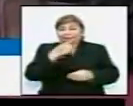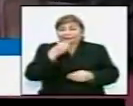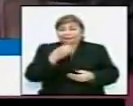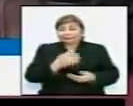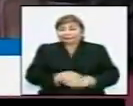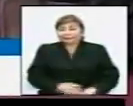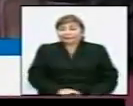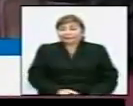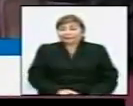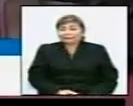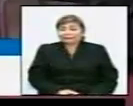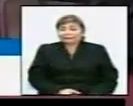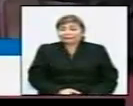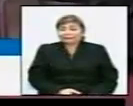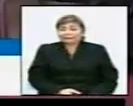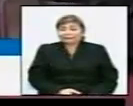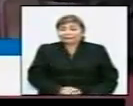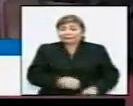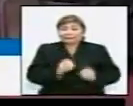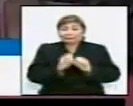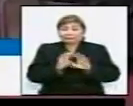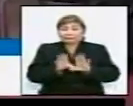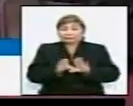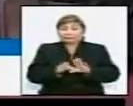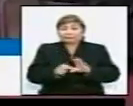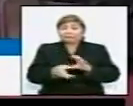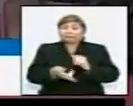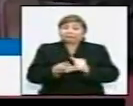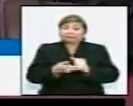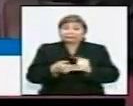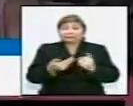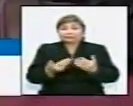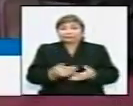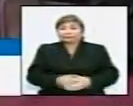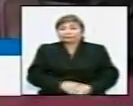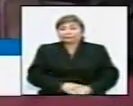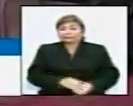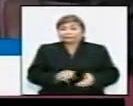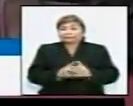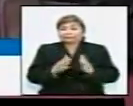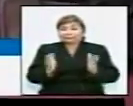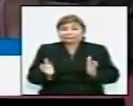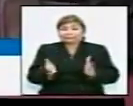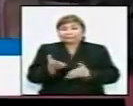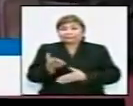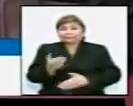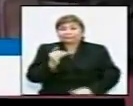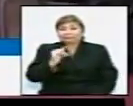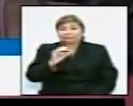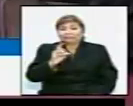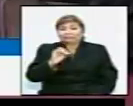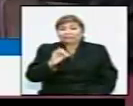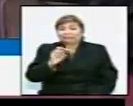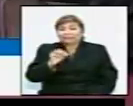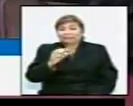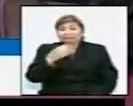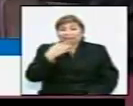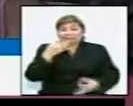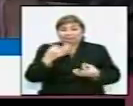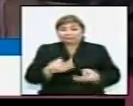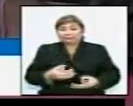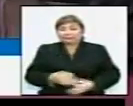sea transparente, garantice candidatos idóneos, que sea una elección de